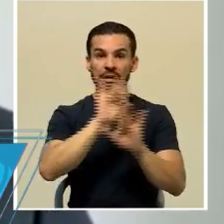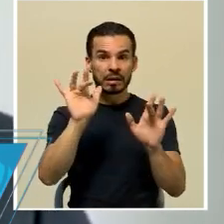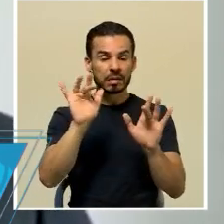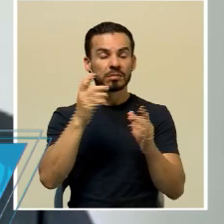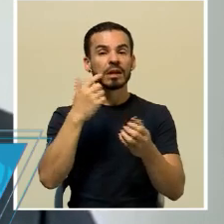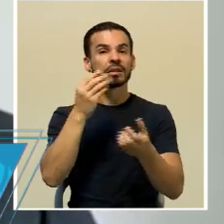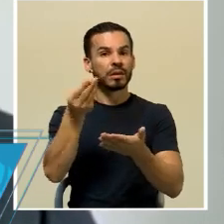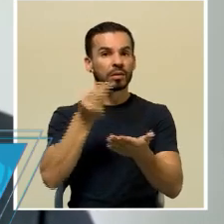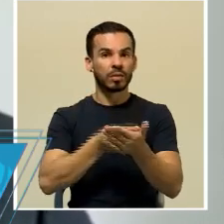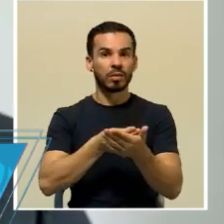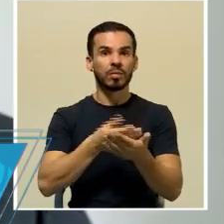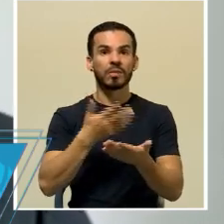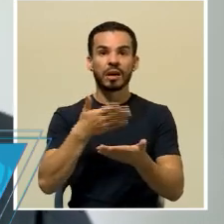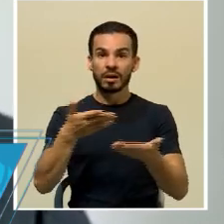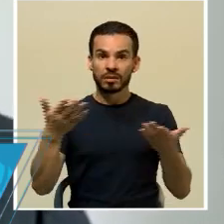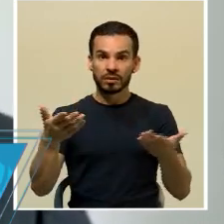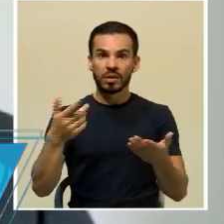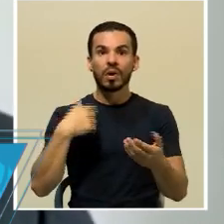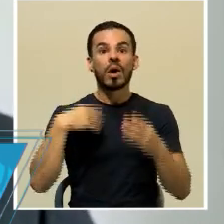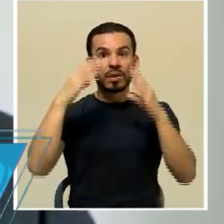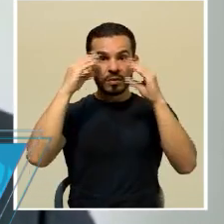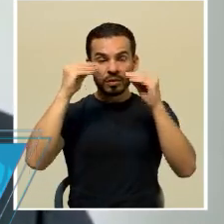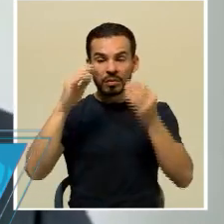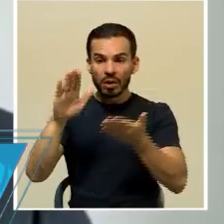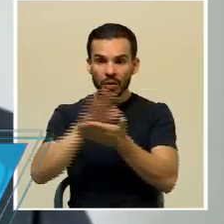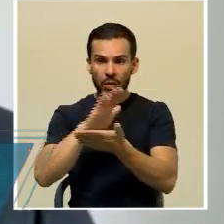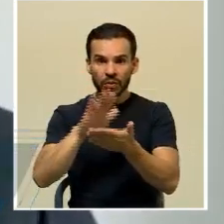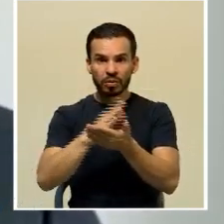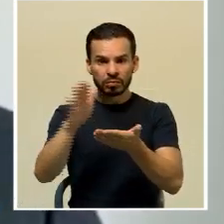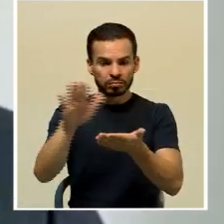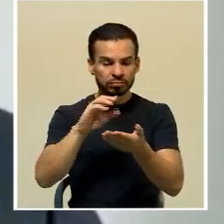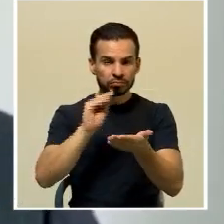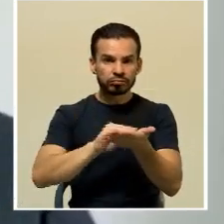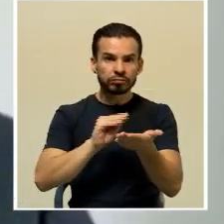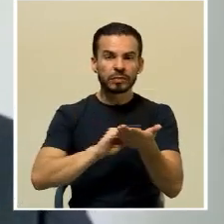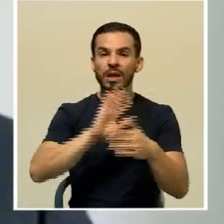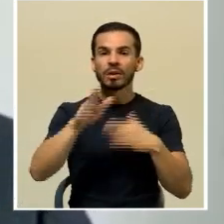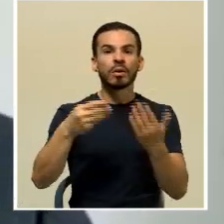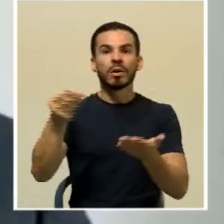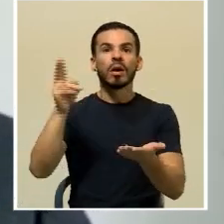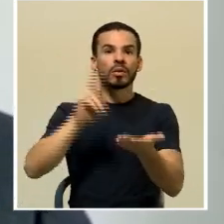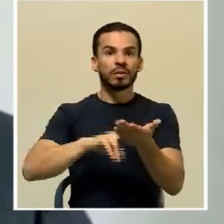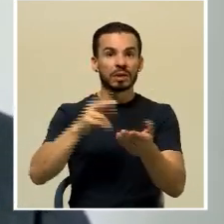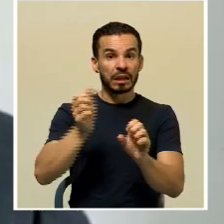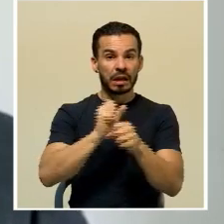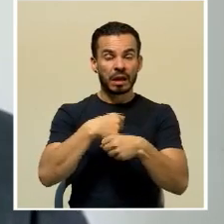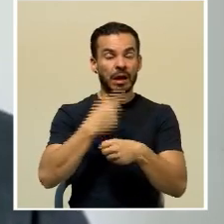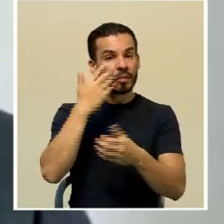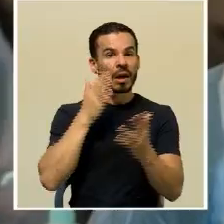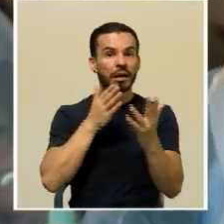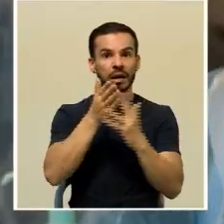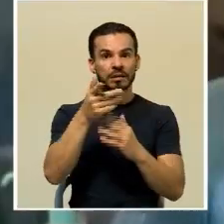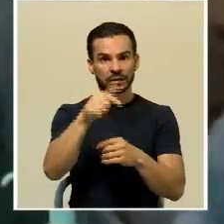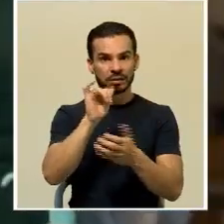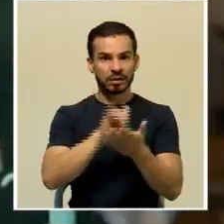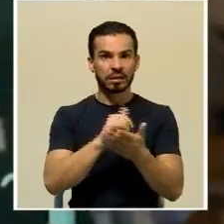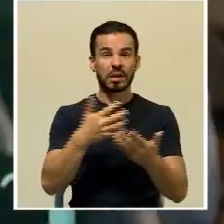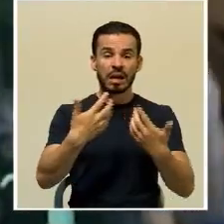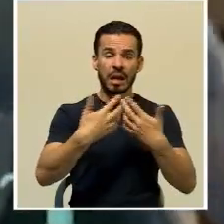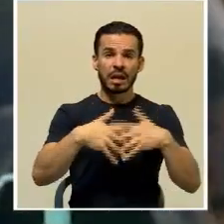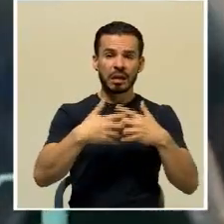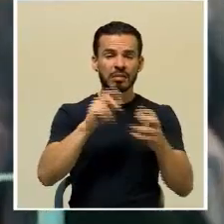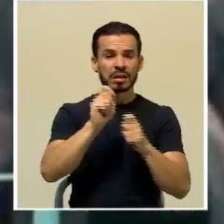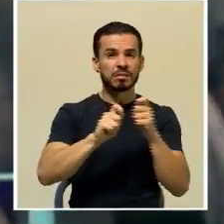hora de realizar las compras e informar o dejar documentada la información de la contratación que realice para el acceso del público. Los equipos